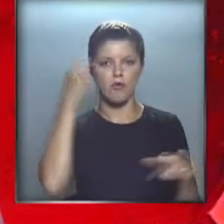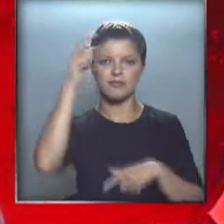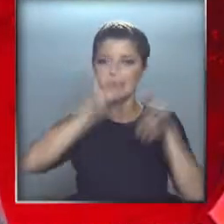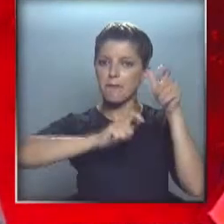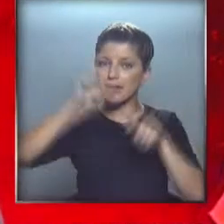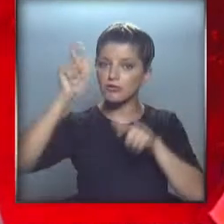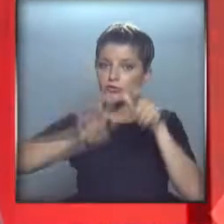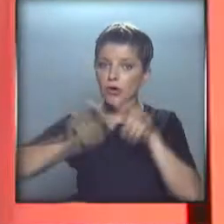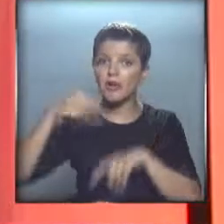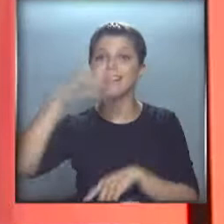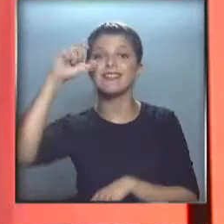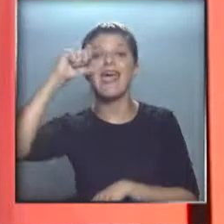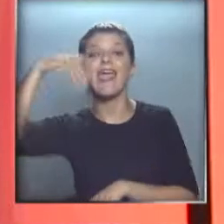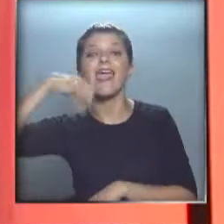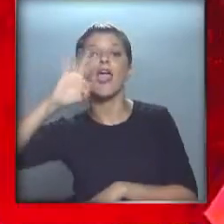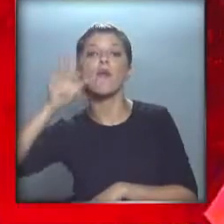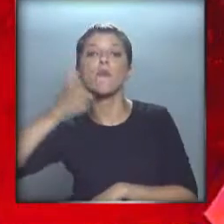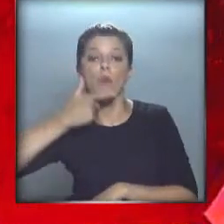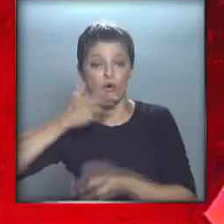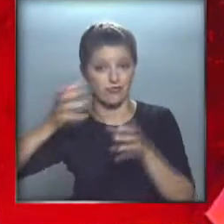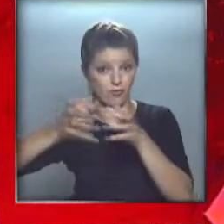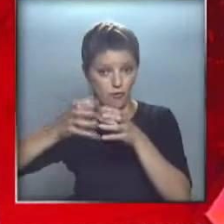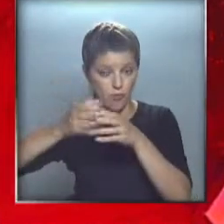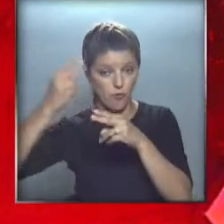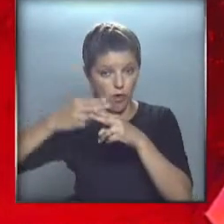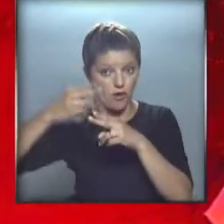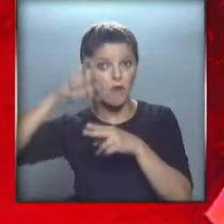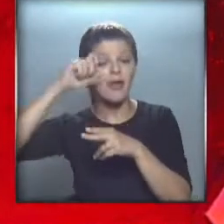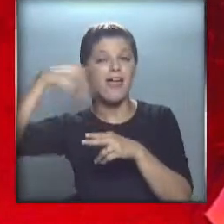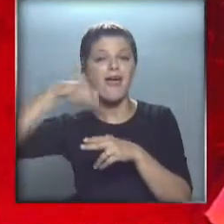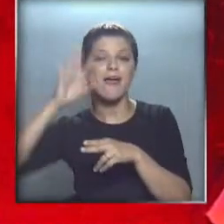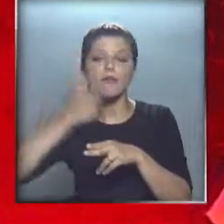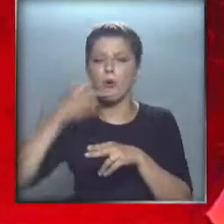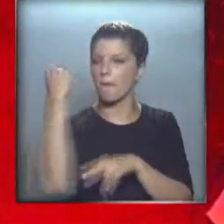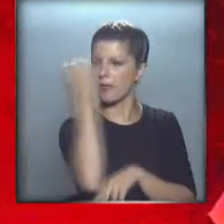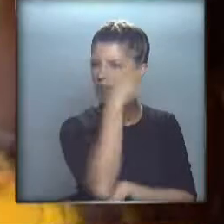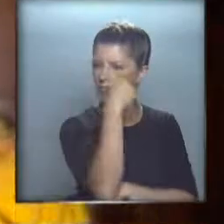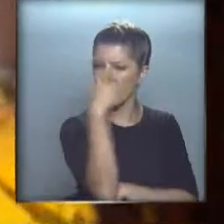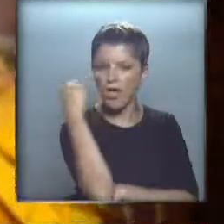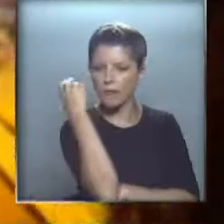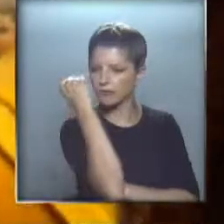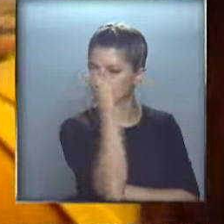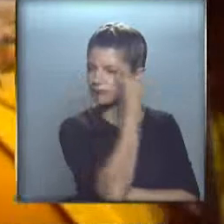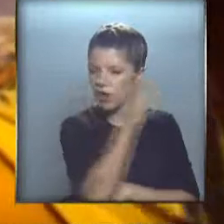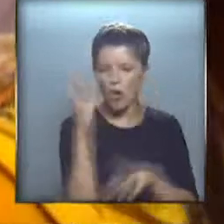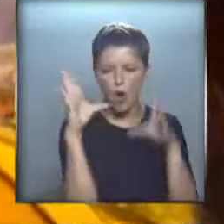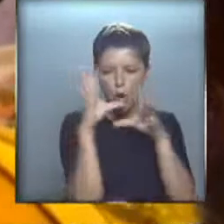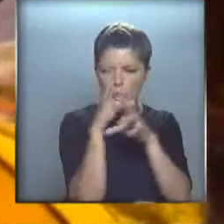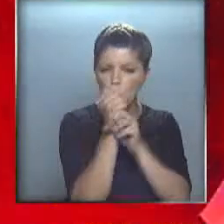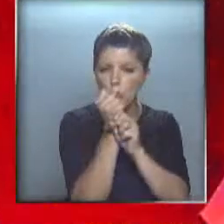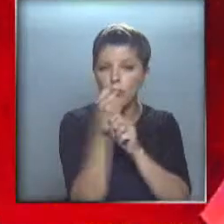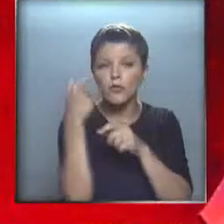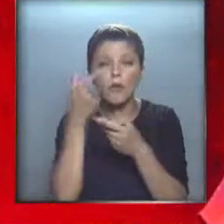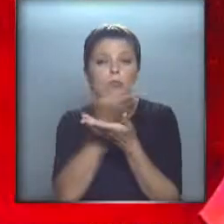que eran los emos, pintándose, las lágrimas, delineándose los ojos, un color oscuro en el rostro, demostrando la